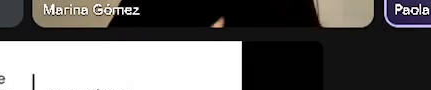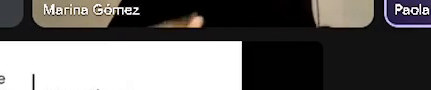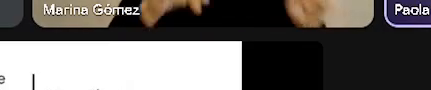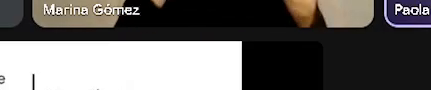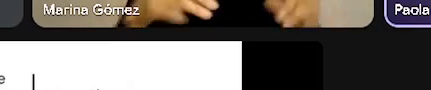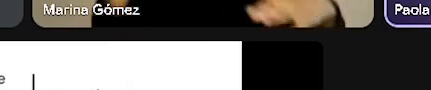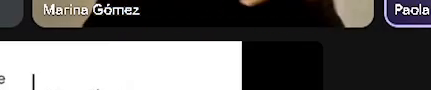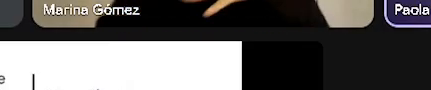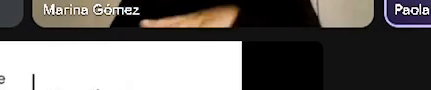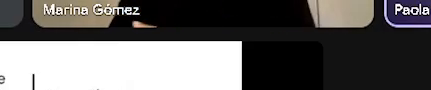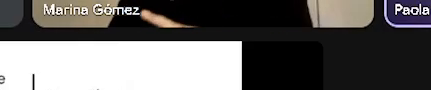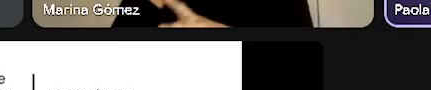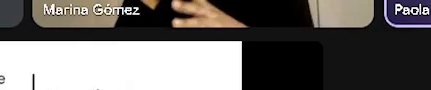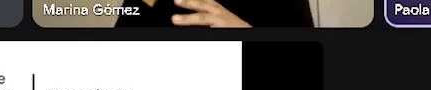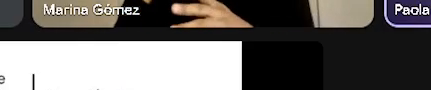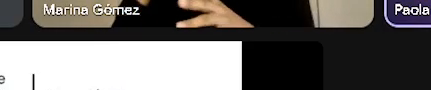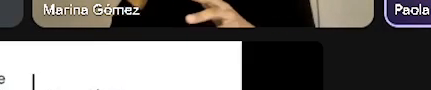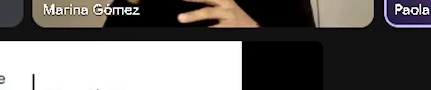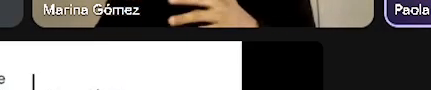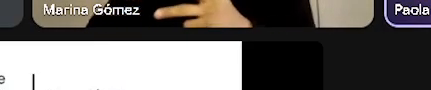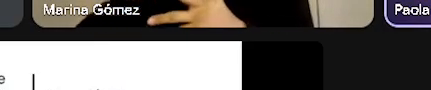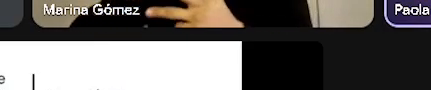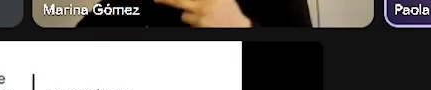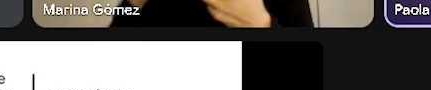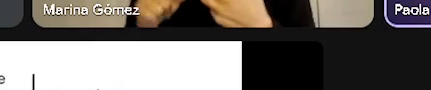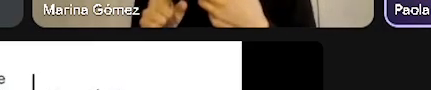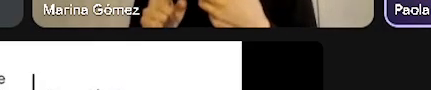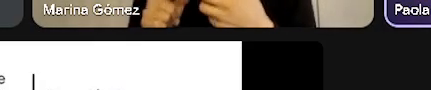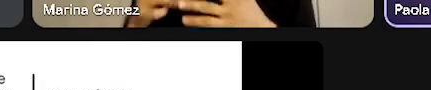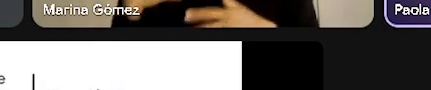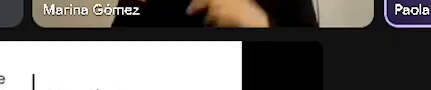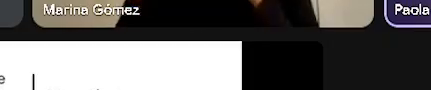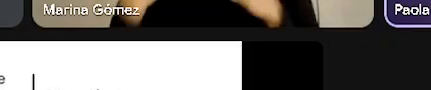castellano y lengua de señas. Y